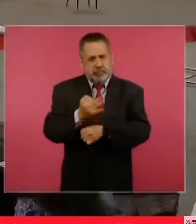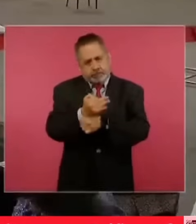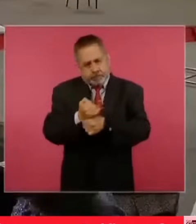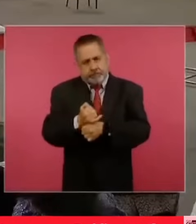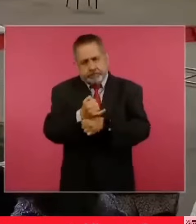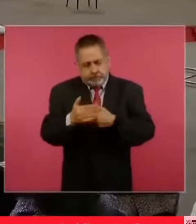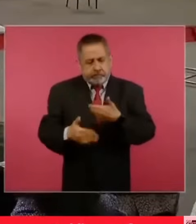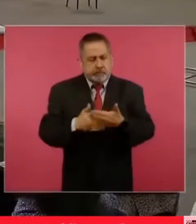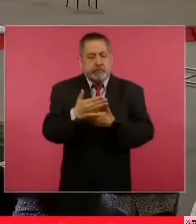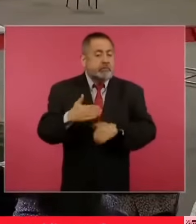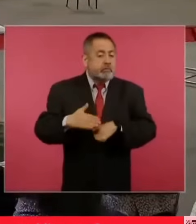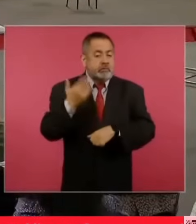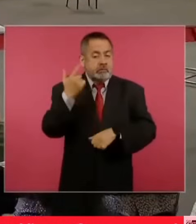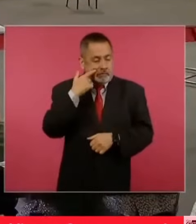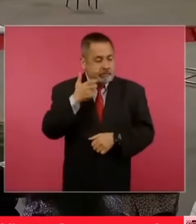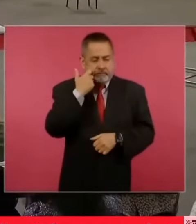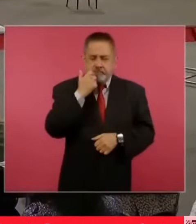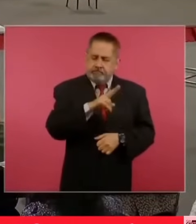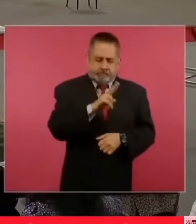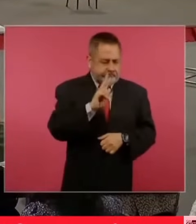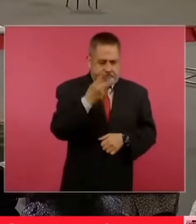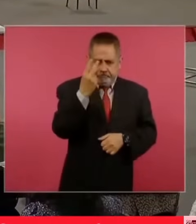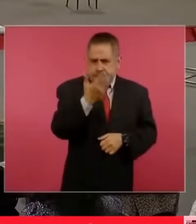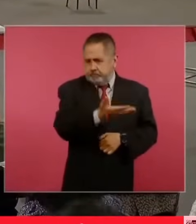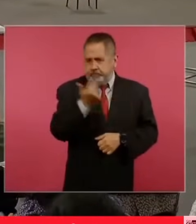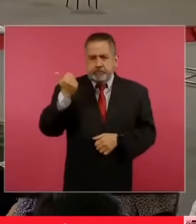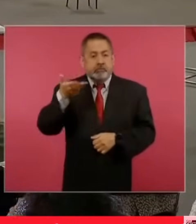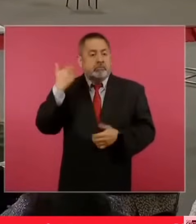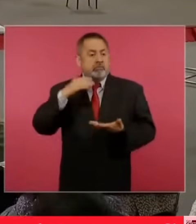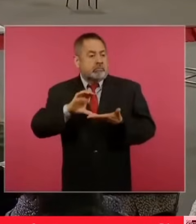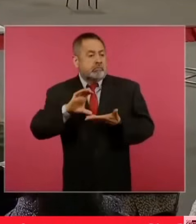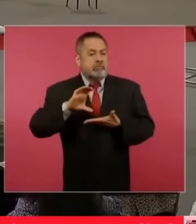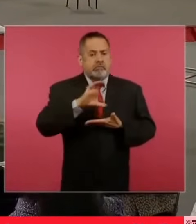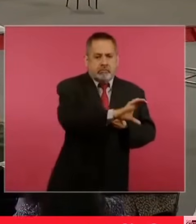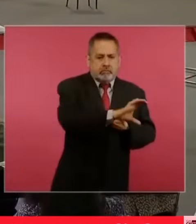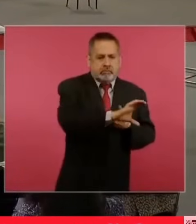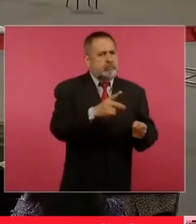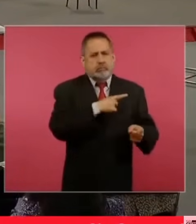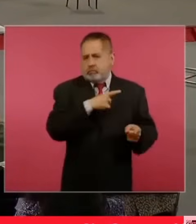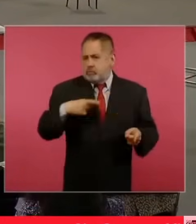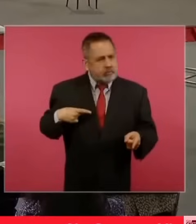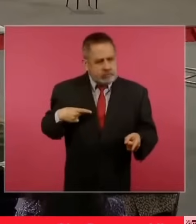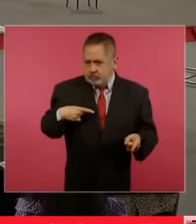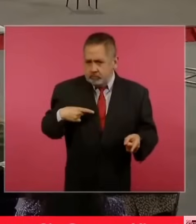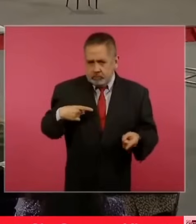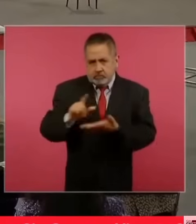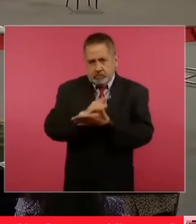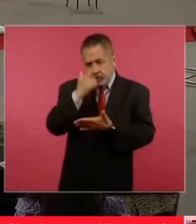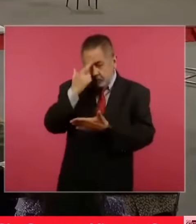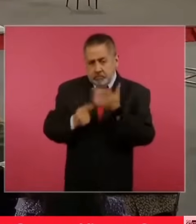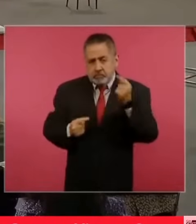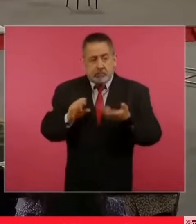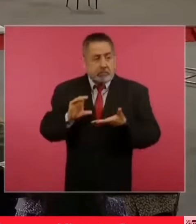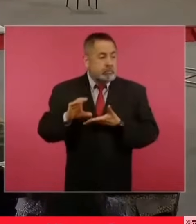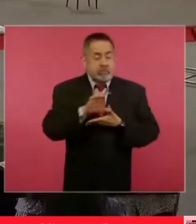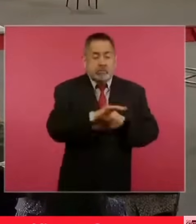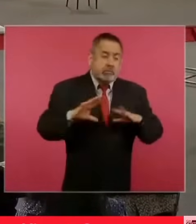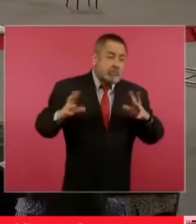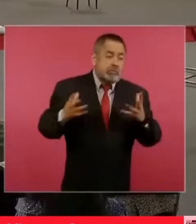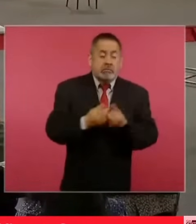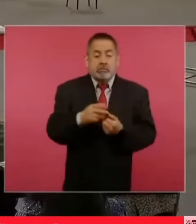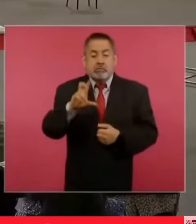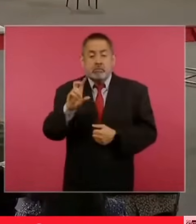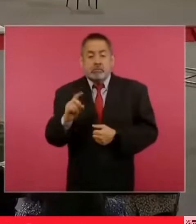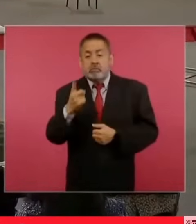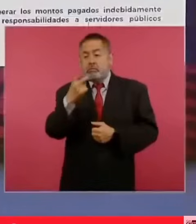porque estamos intentando recuperar los montos indebidamente pagados, que son estimados en más de 31 millones de